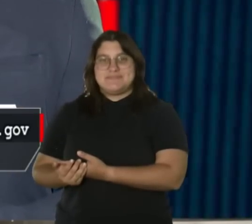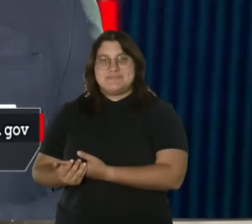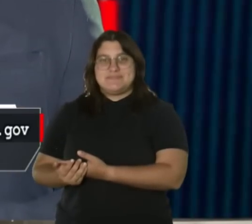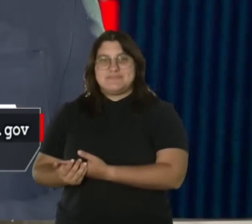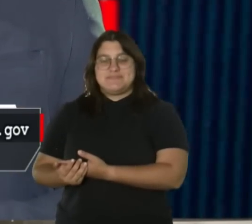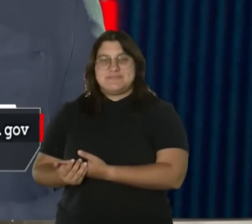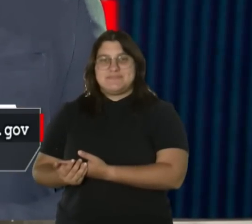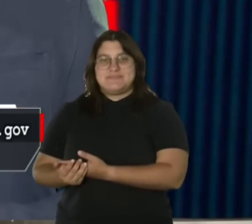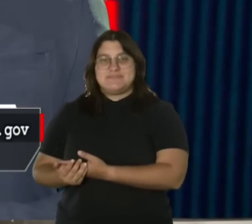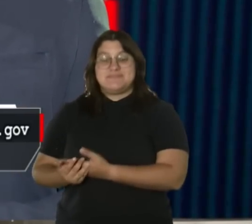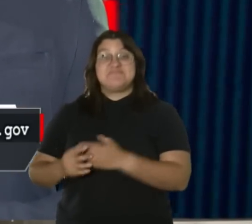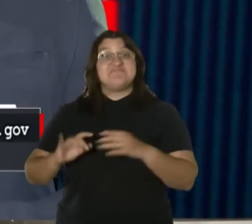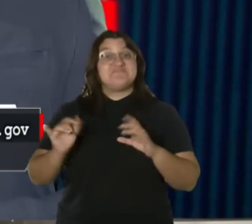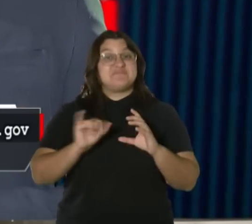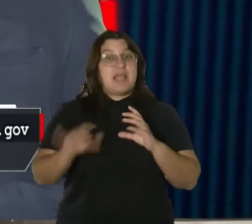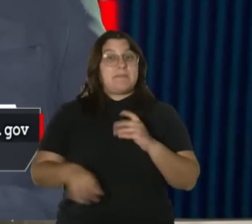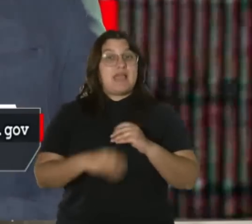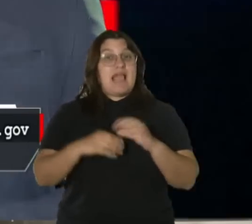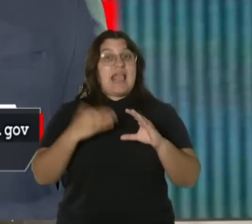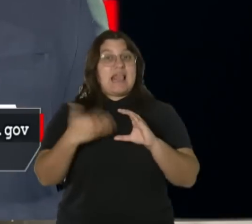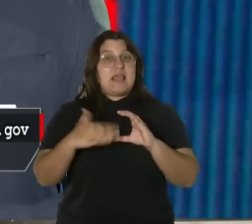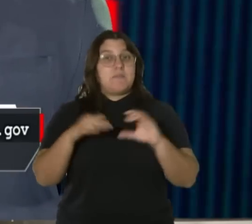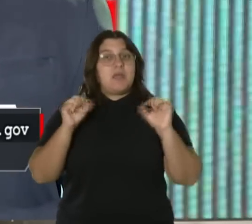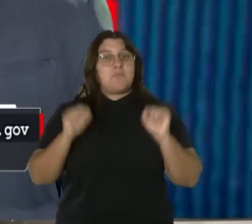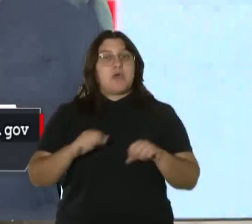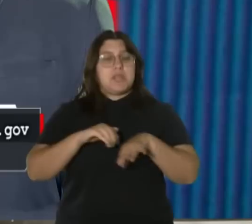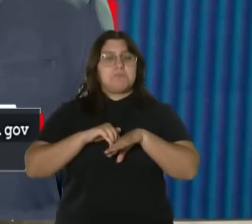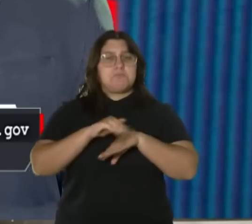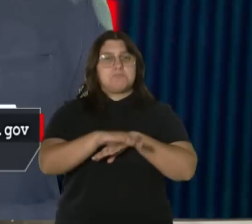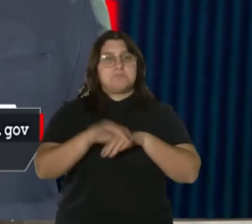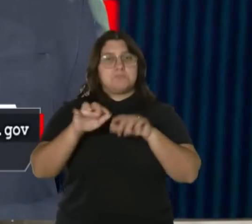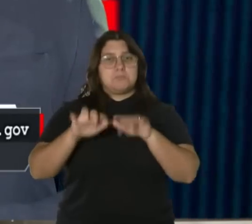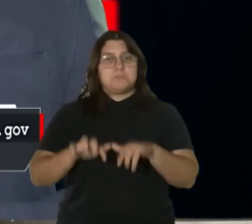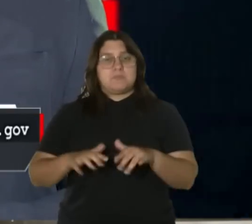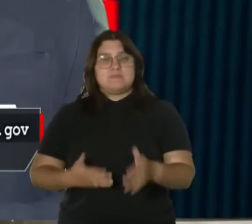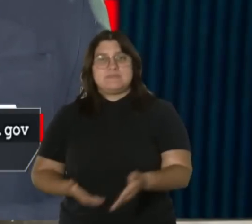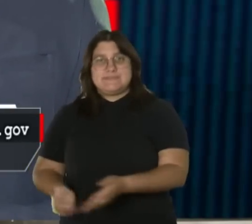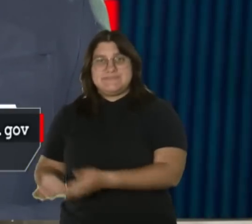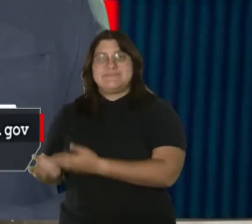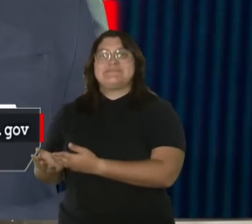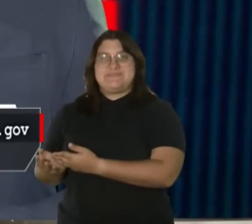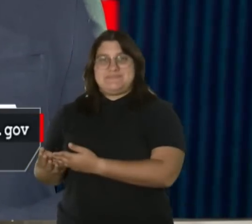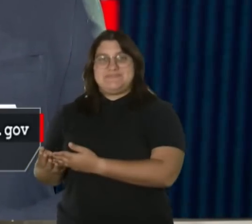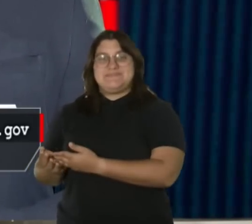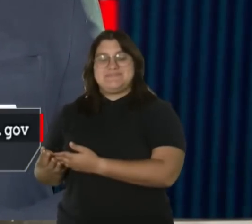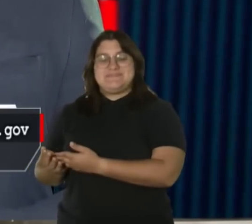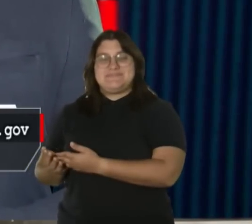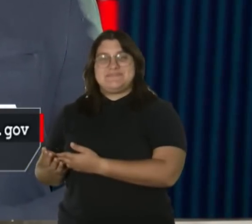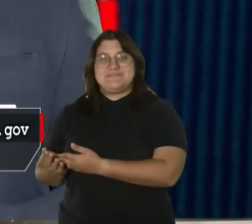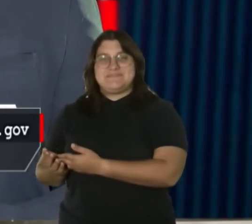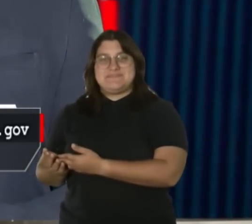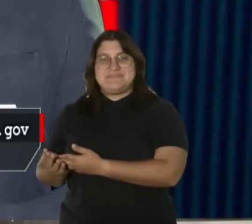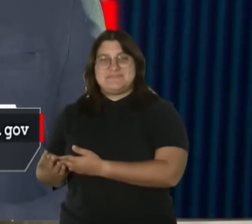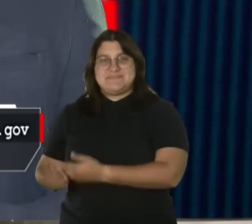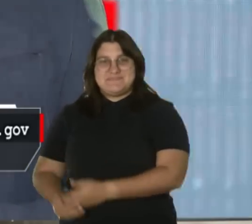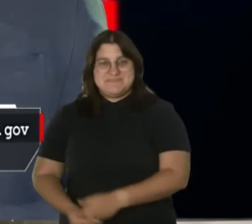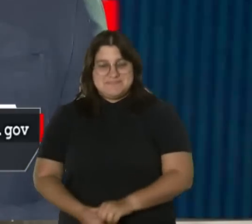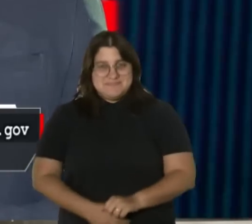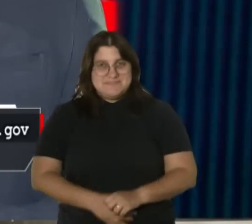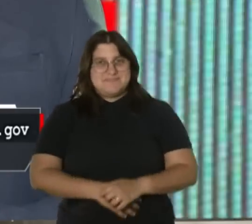seis siete también a nuestra dirección de correo electrónico uae arroba dcr punto PR punto